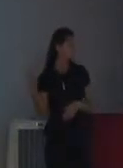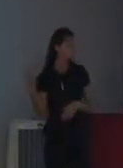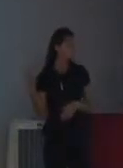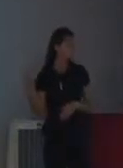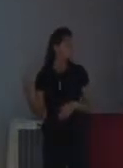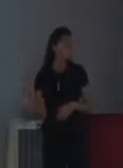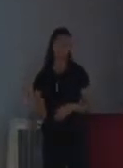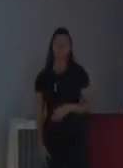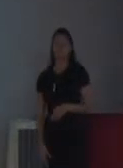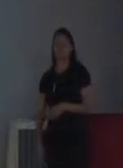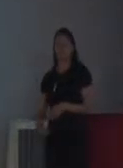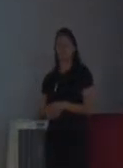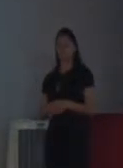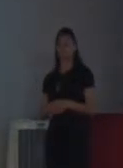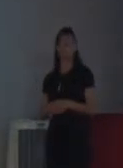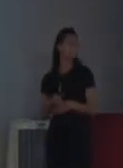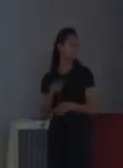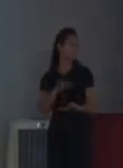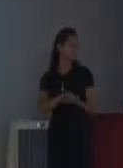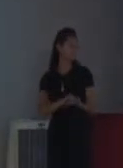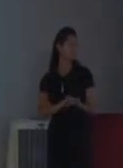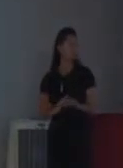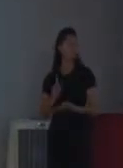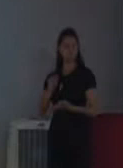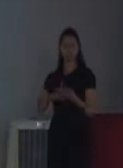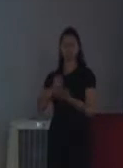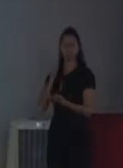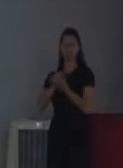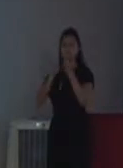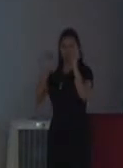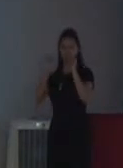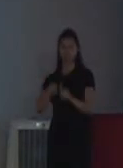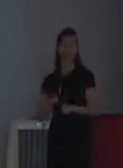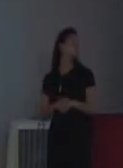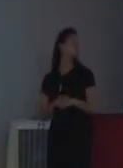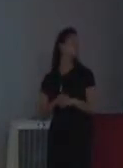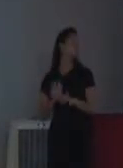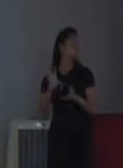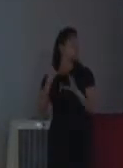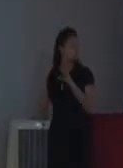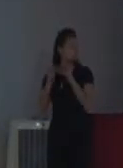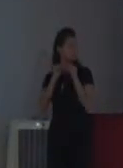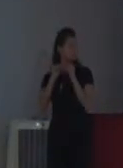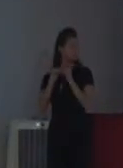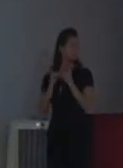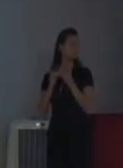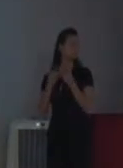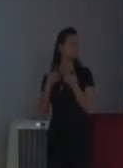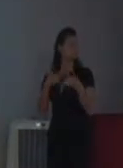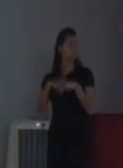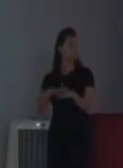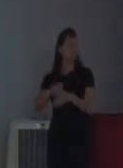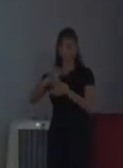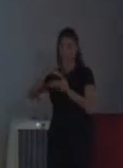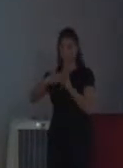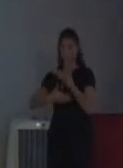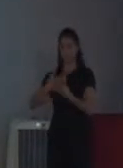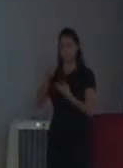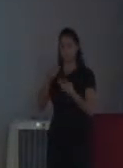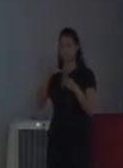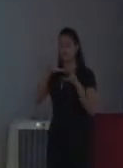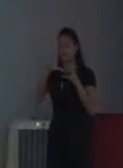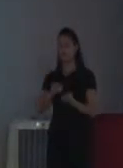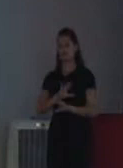con la cual se aprueba la Convención Interamericana para la Eliminación de Todas Formas de Discriminación contra las Personas